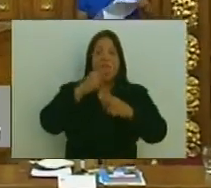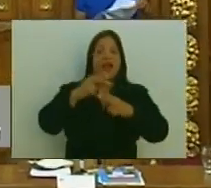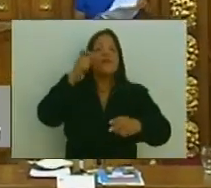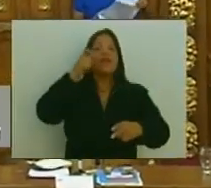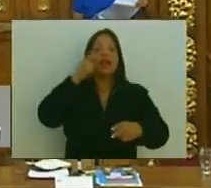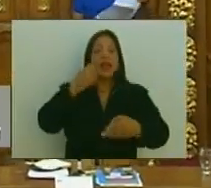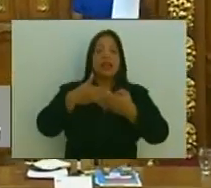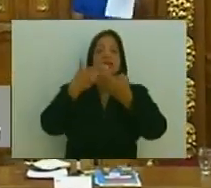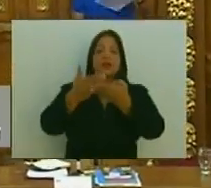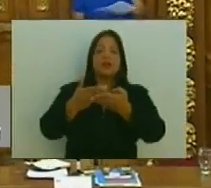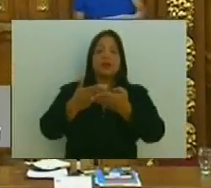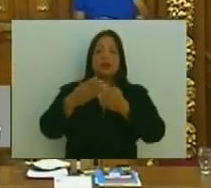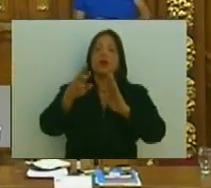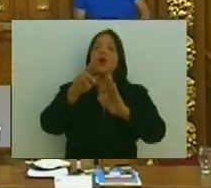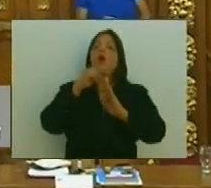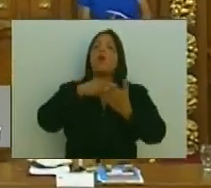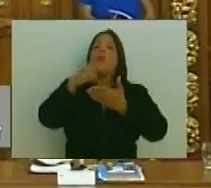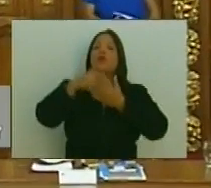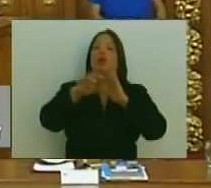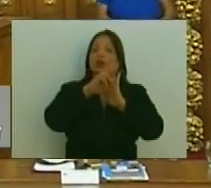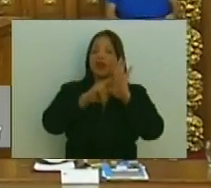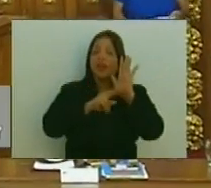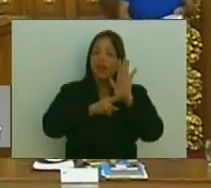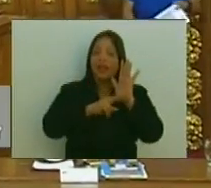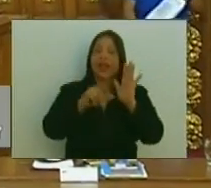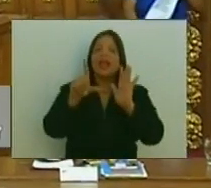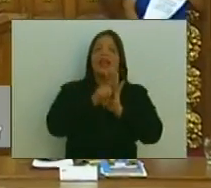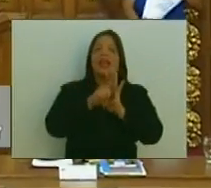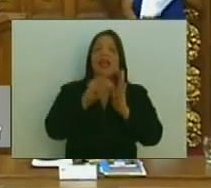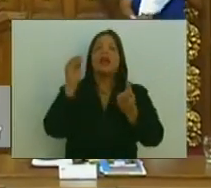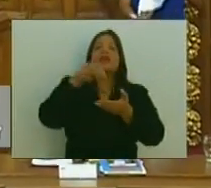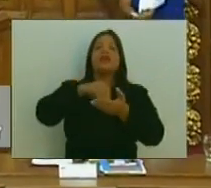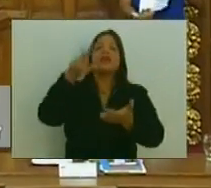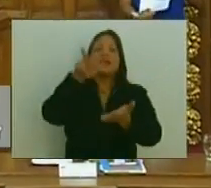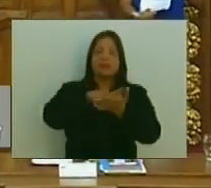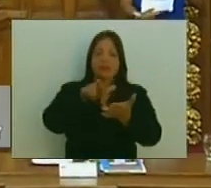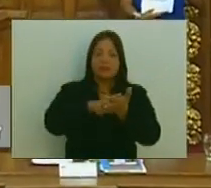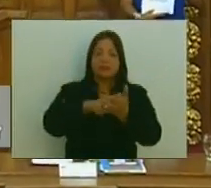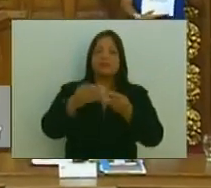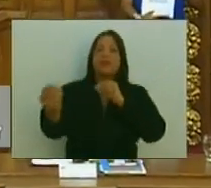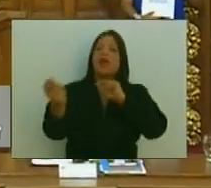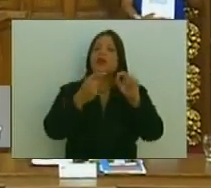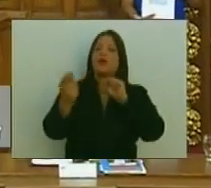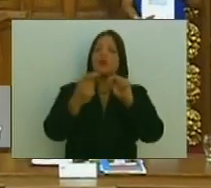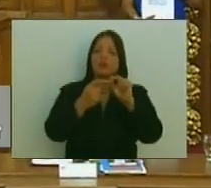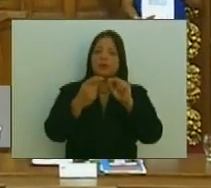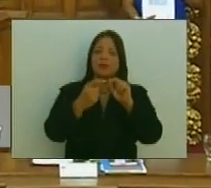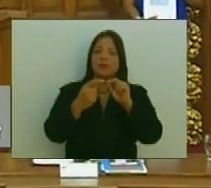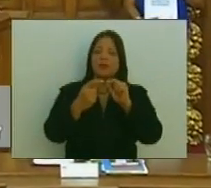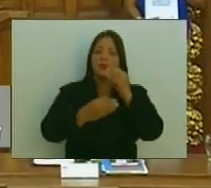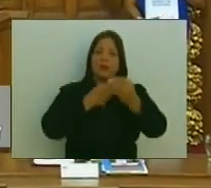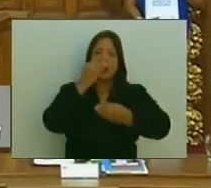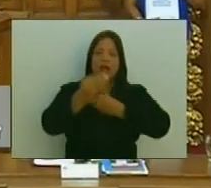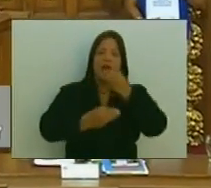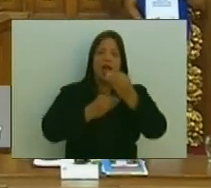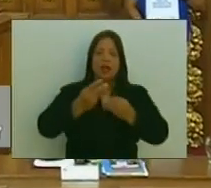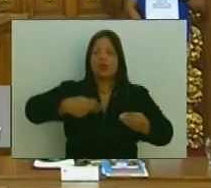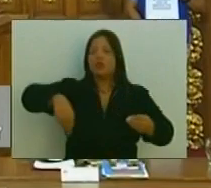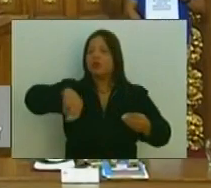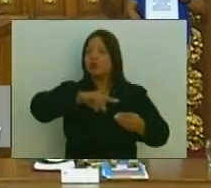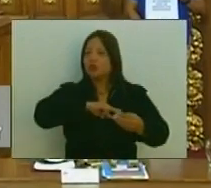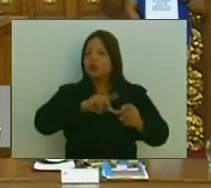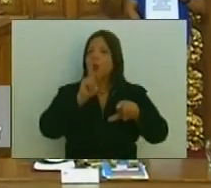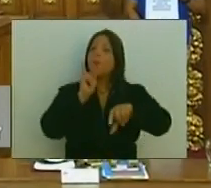Saad. Presentó un proyecto de ley orgánica para las personas con discapacidad. Hoy lo sometemos también a la discusión y al debate para que nosotros en